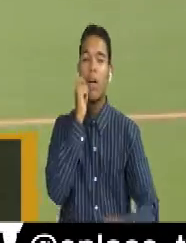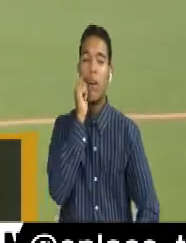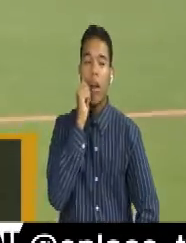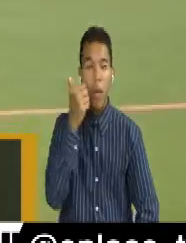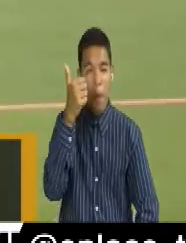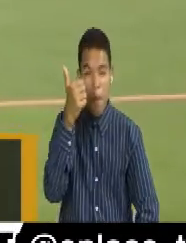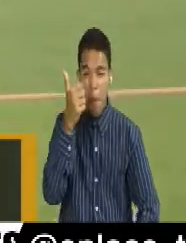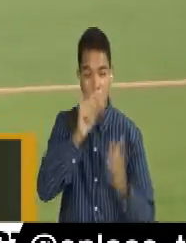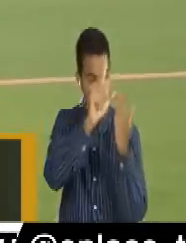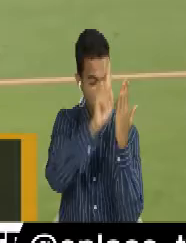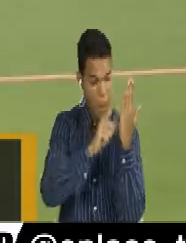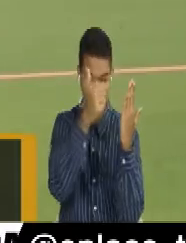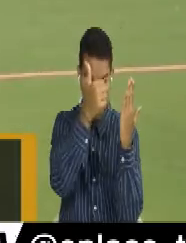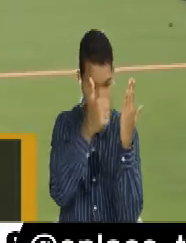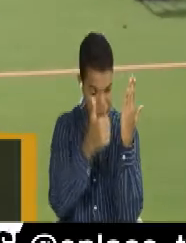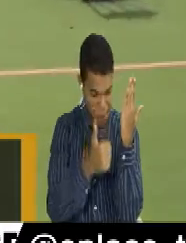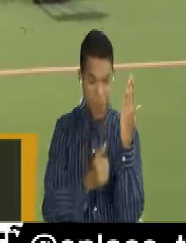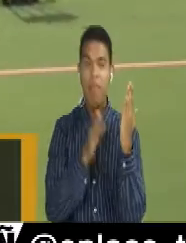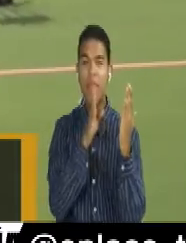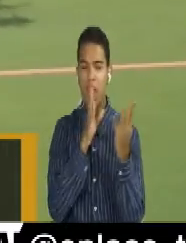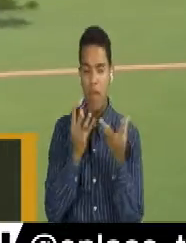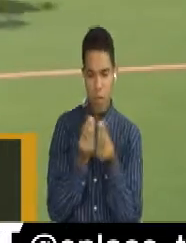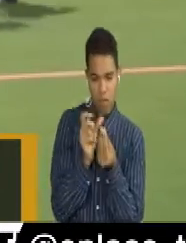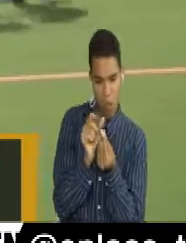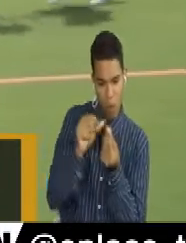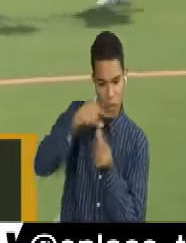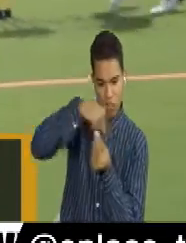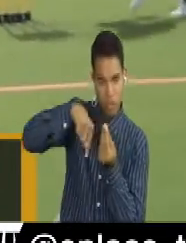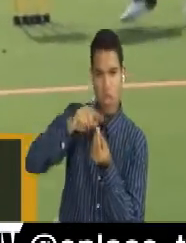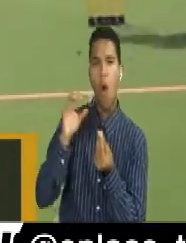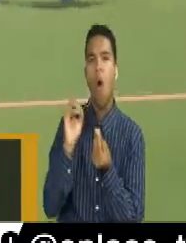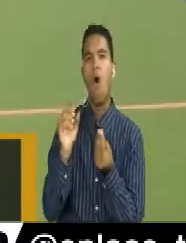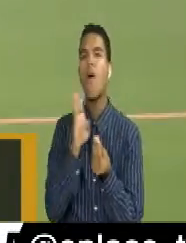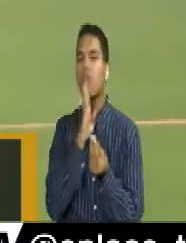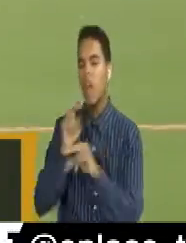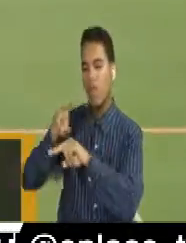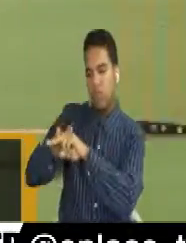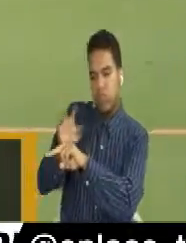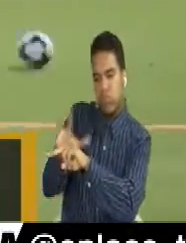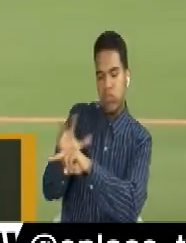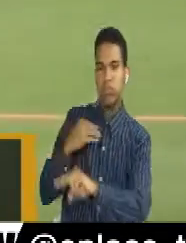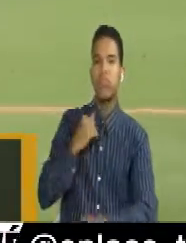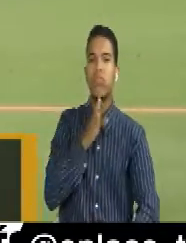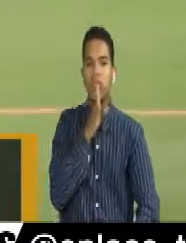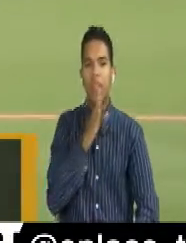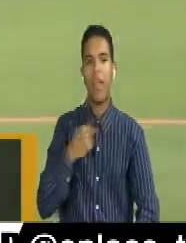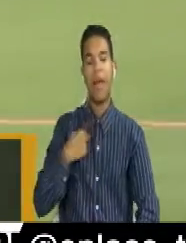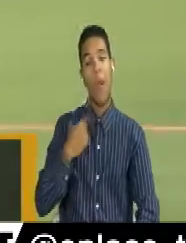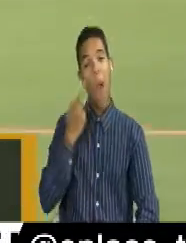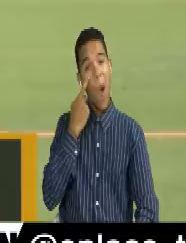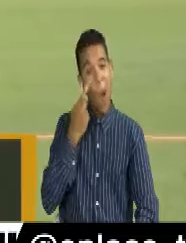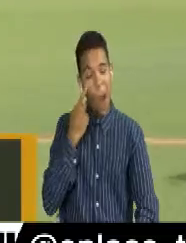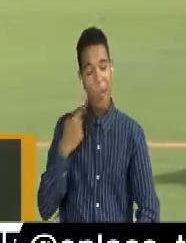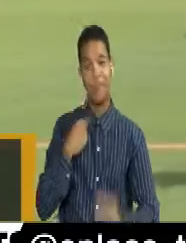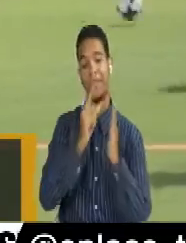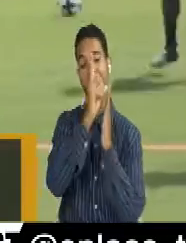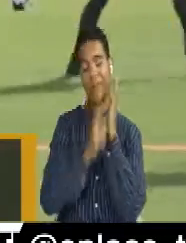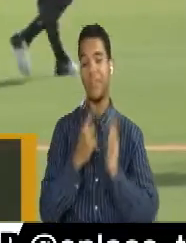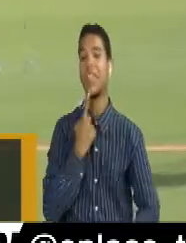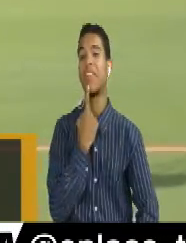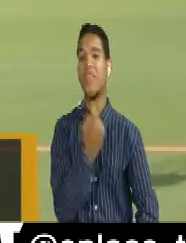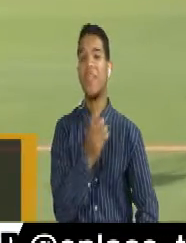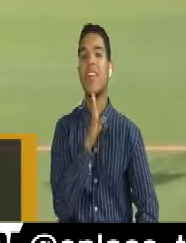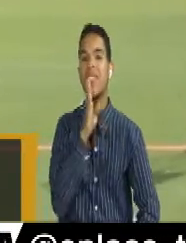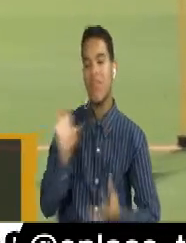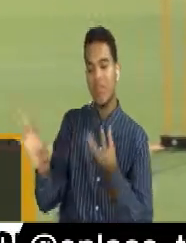Independientemente de la liga, los jugadores que tenemos nos clasificaron a un mundial, entonces siempre va a ser muy difícil